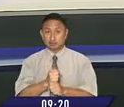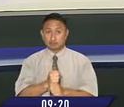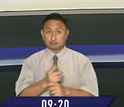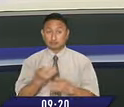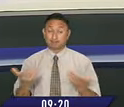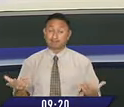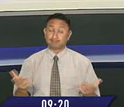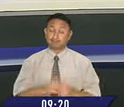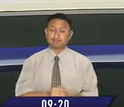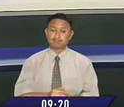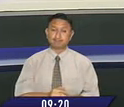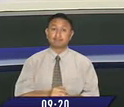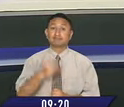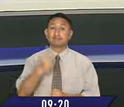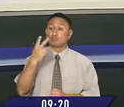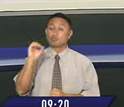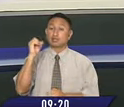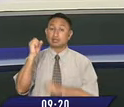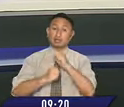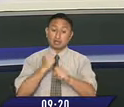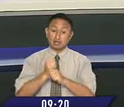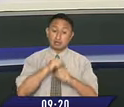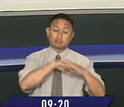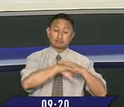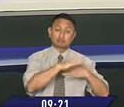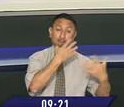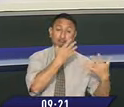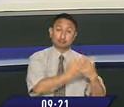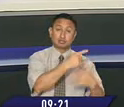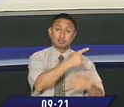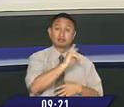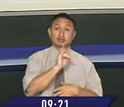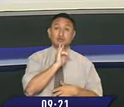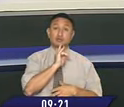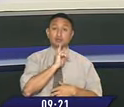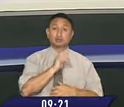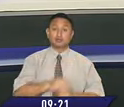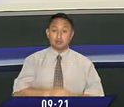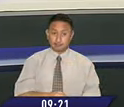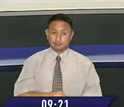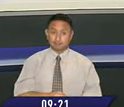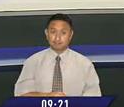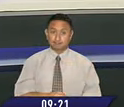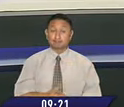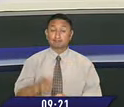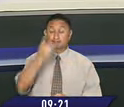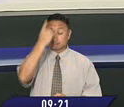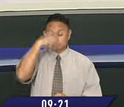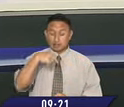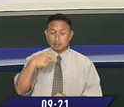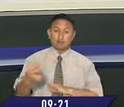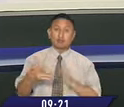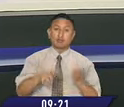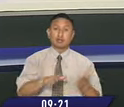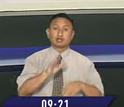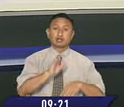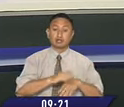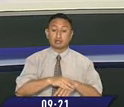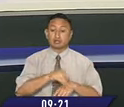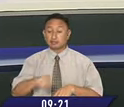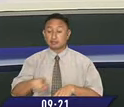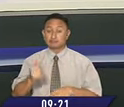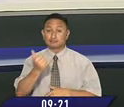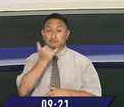Amigos, 20 de ellos lo ha pasado en una prisión en Estados Unidos, sentenciado a muerte por un supuesto delito